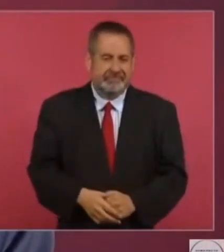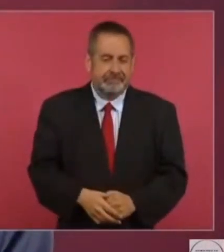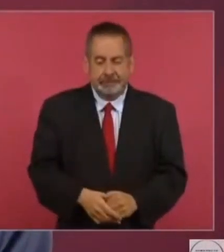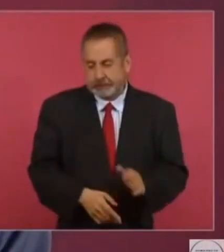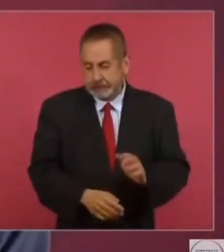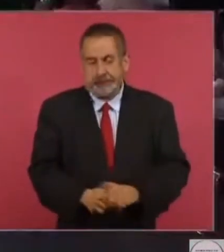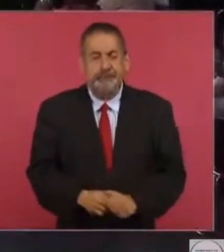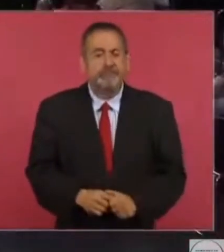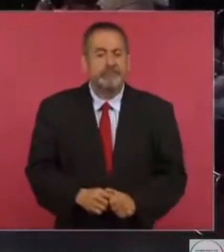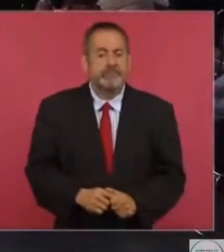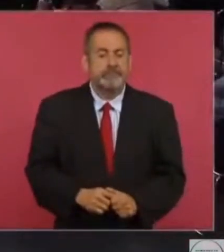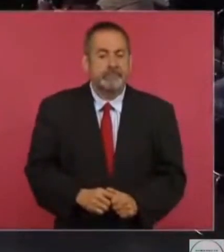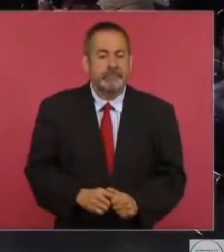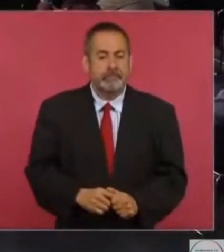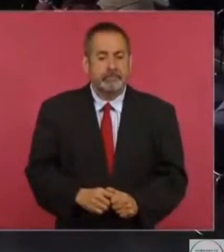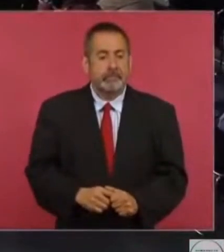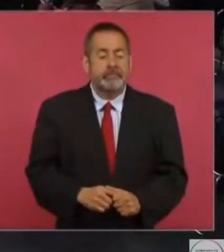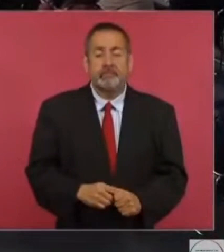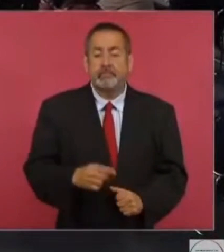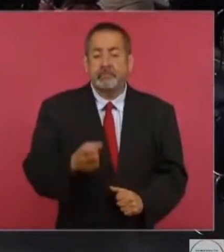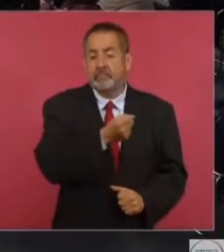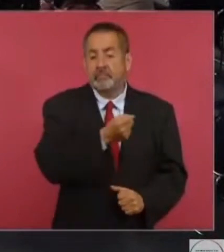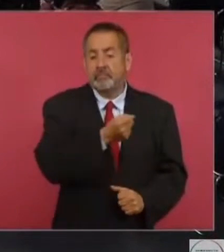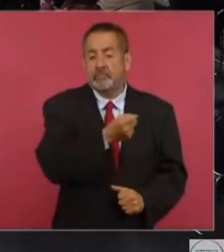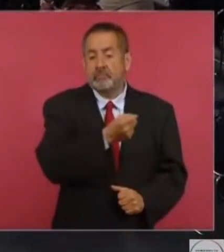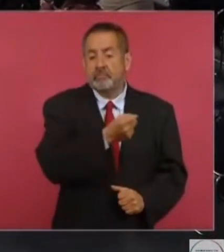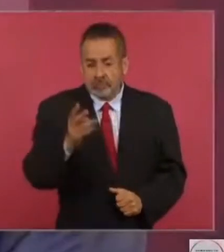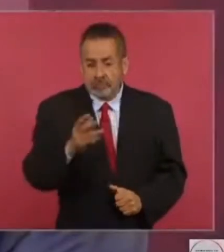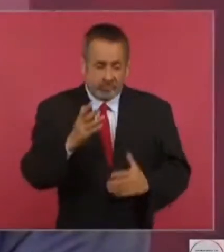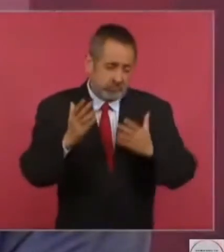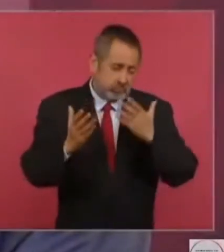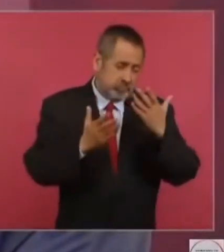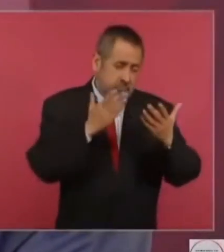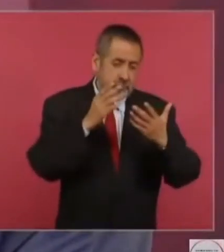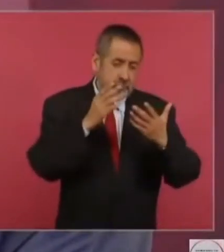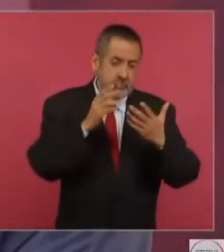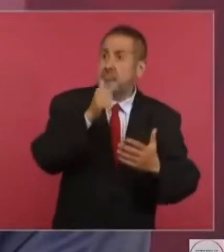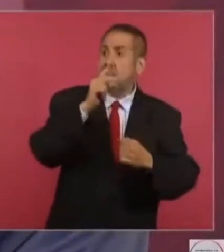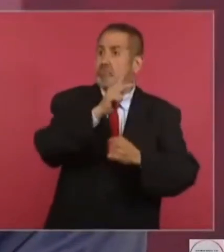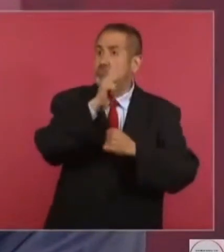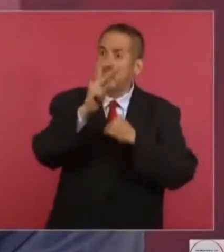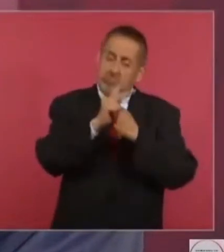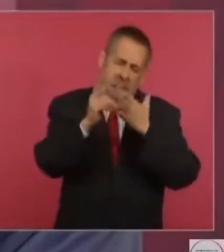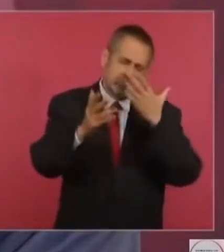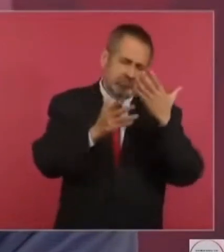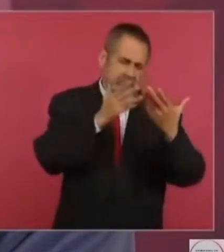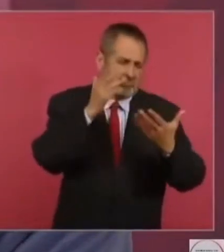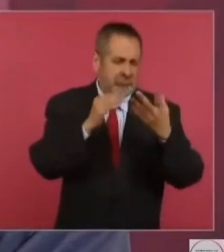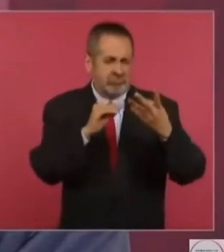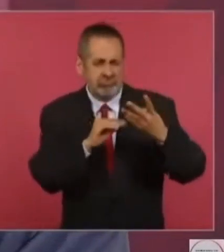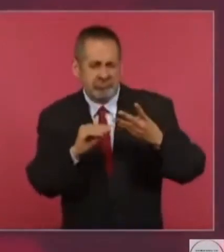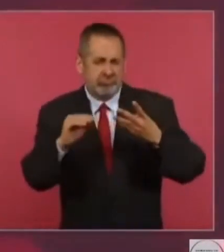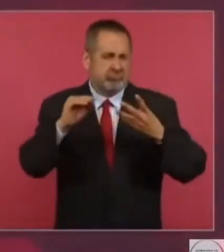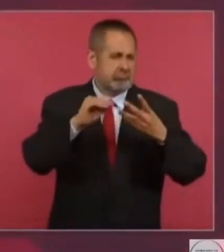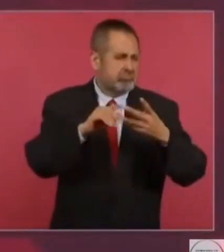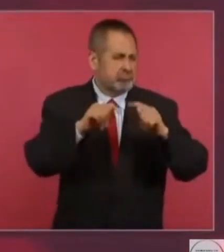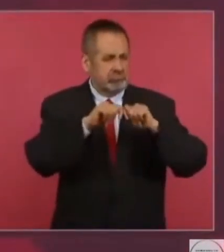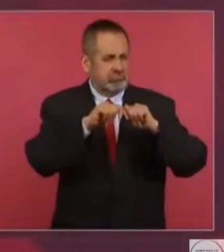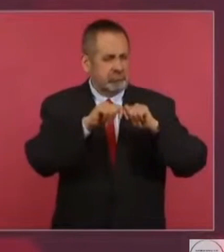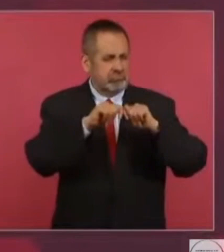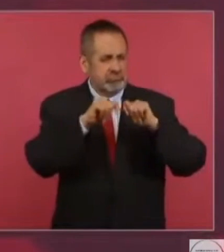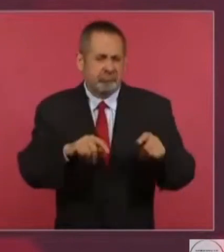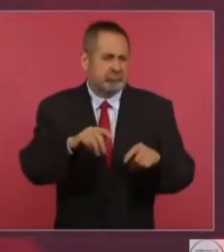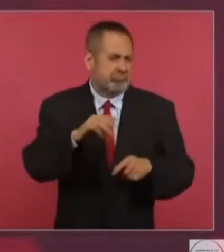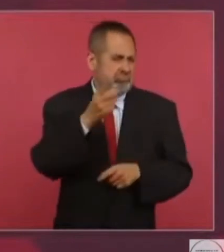Bueno, hay quienes han estudiado hasta en el extranjero, posgrado, tienen maestrías,